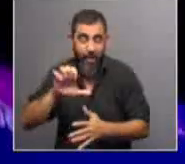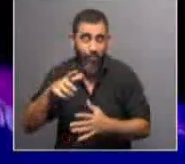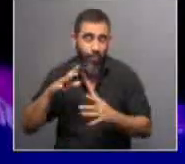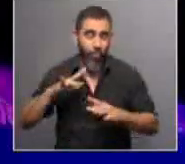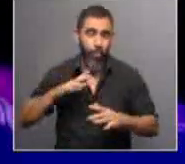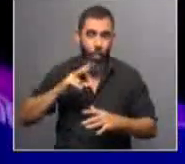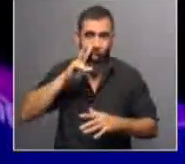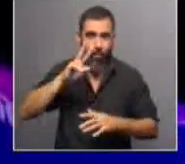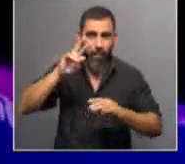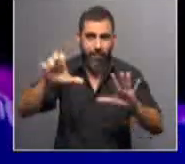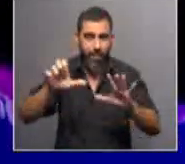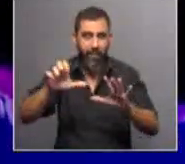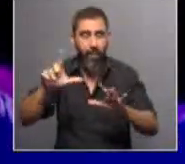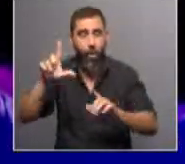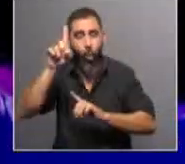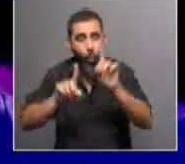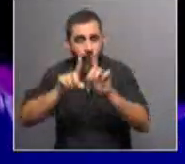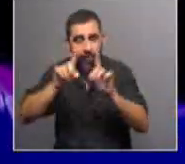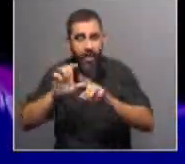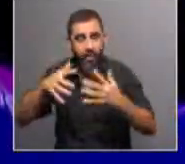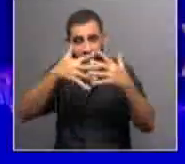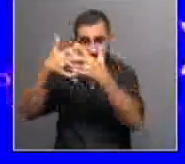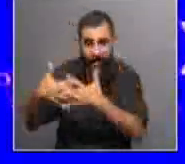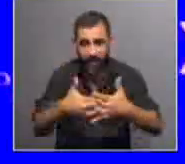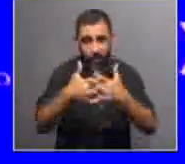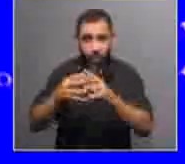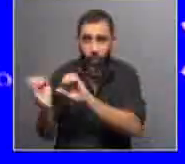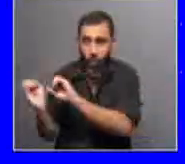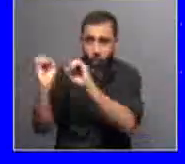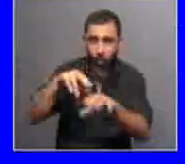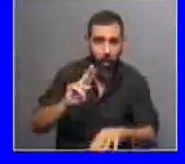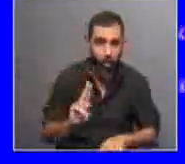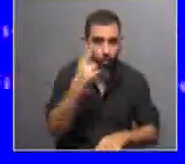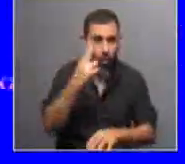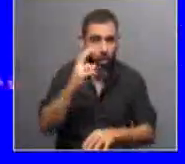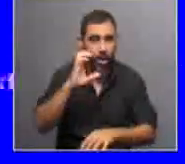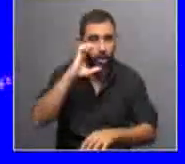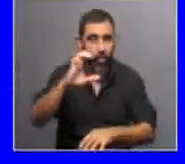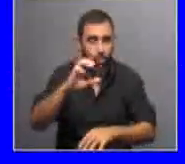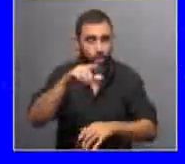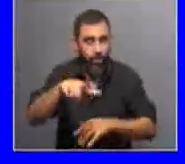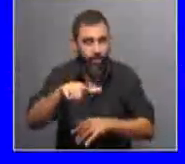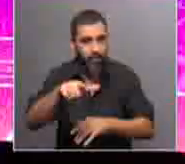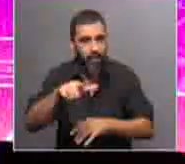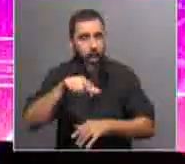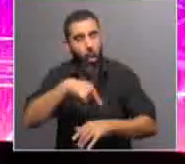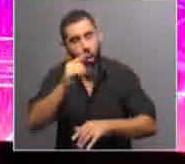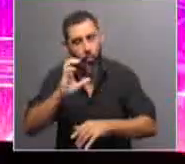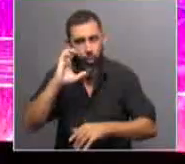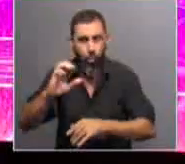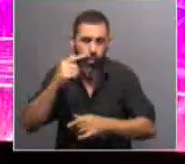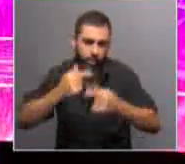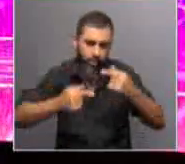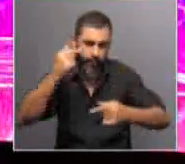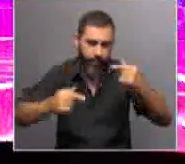En 2006 de la Liga Universitaria de Estados Unidos, te viniste al Uruguay a jugar al Club Olimpia. Pasaste